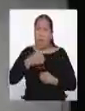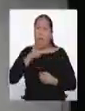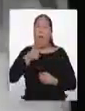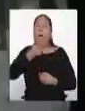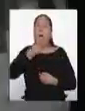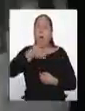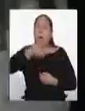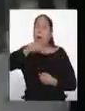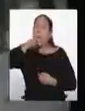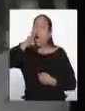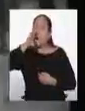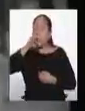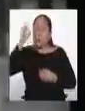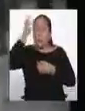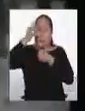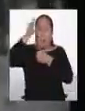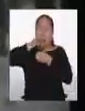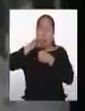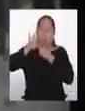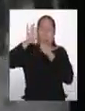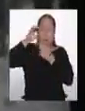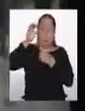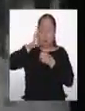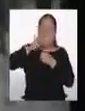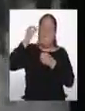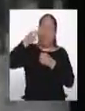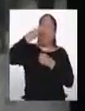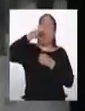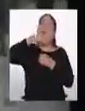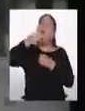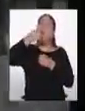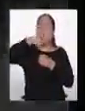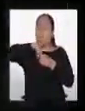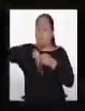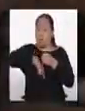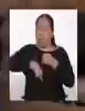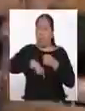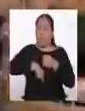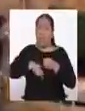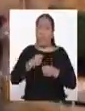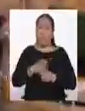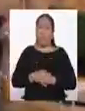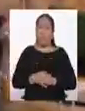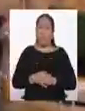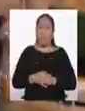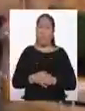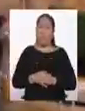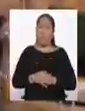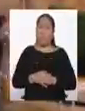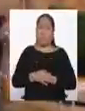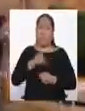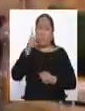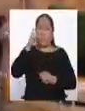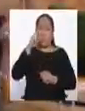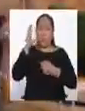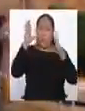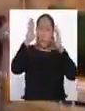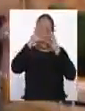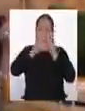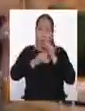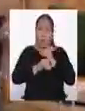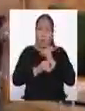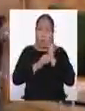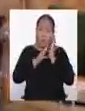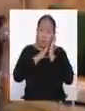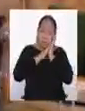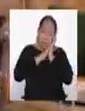de agua porque los mosquitos le querían entrar al estómago. Y es terrible. En la noche, a la hora